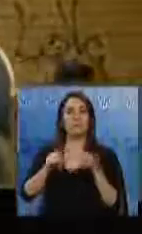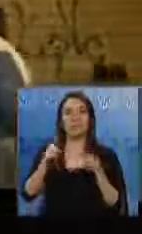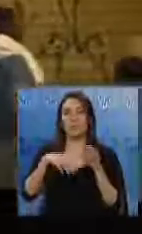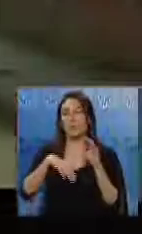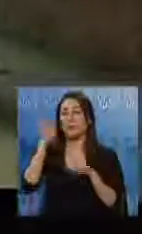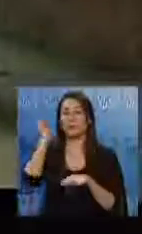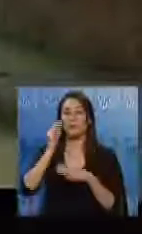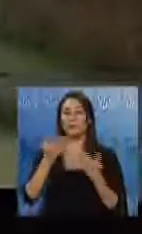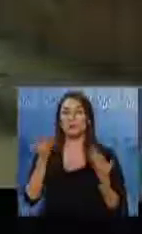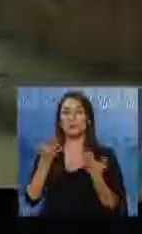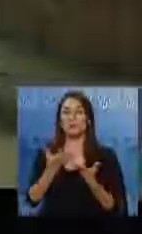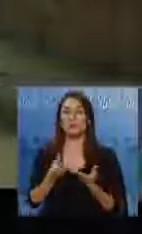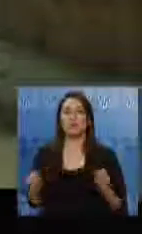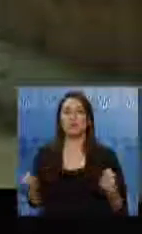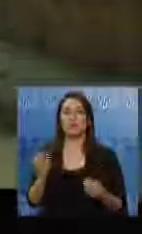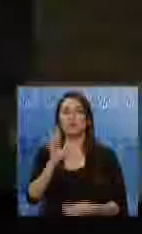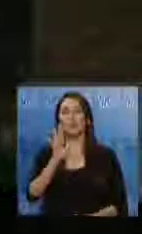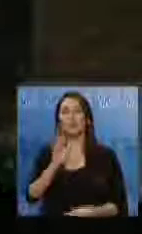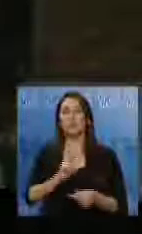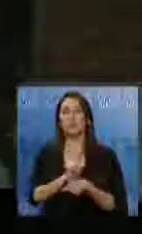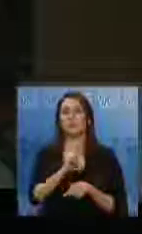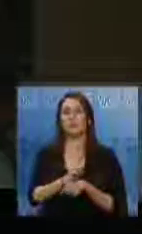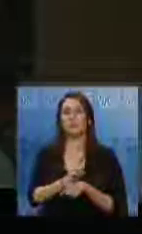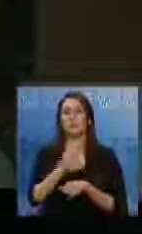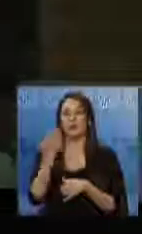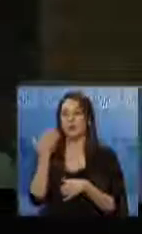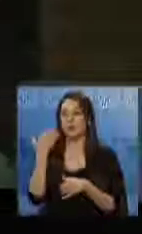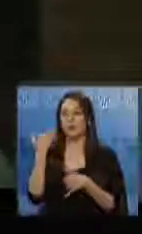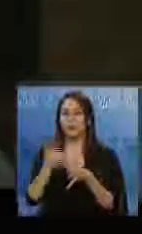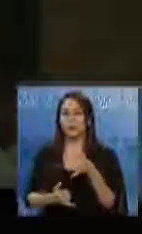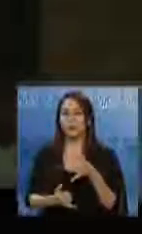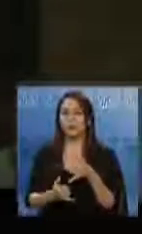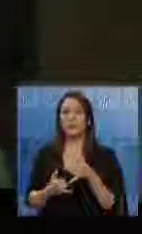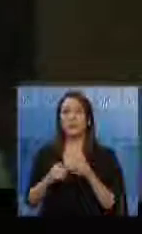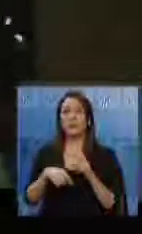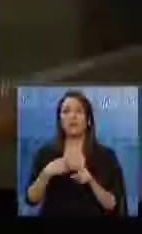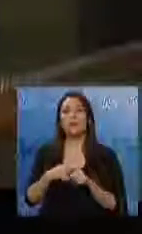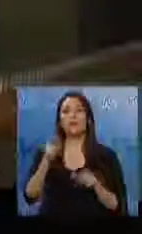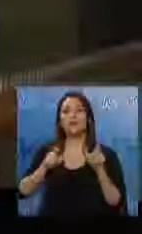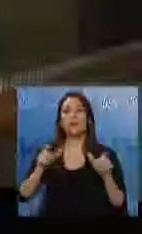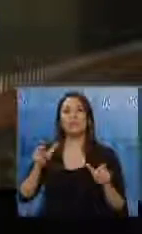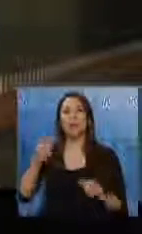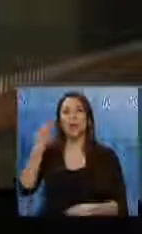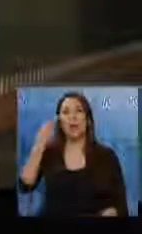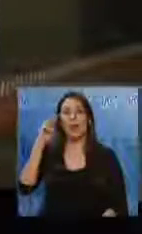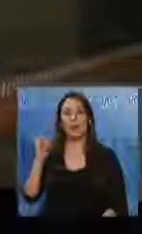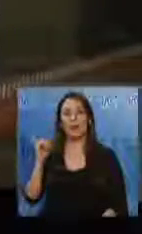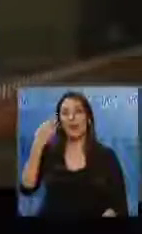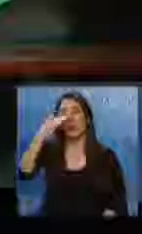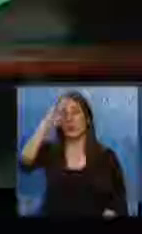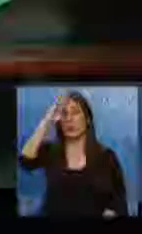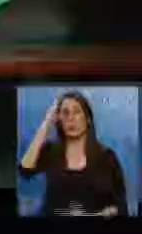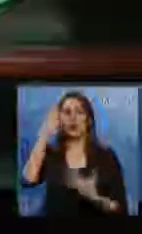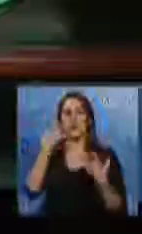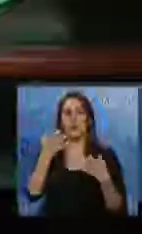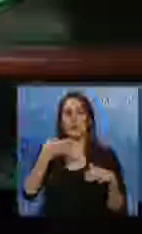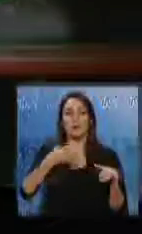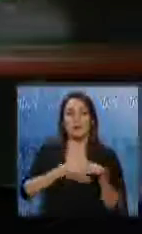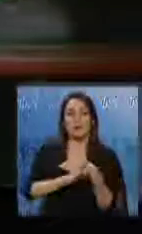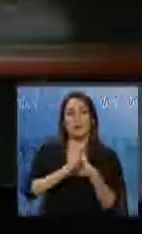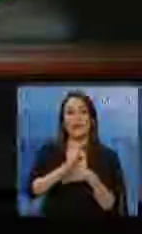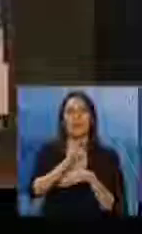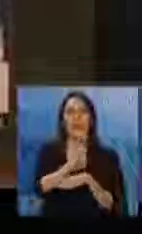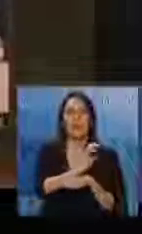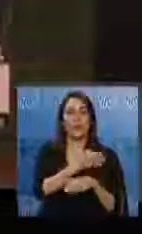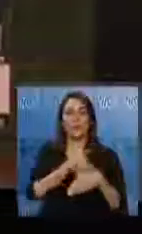importancia fue dar solución a la problemática que se dio en estos últimos días ante la llegada de ciudadanos haitianos y cubanos que pretenden cruzar la frontera hasta